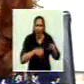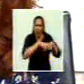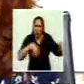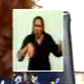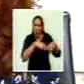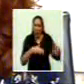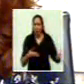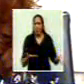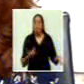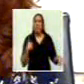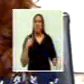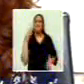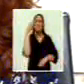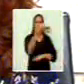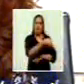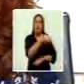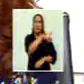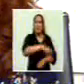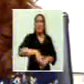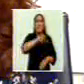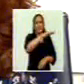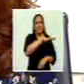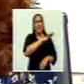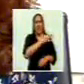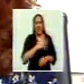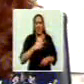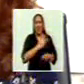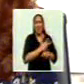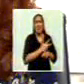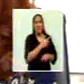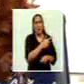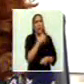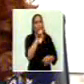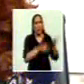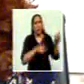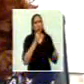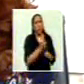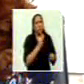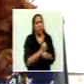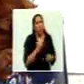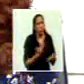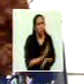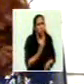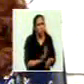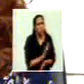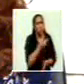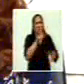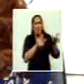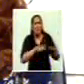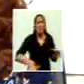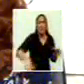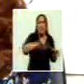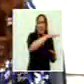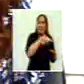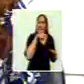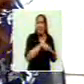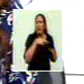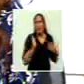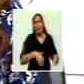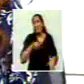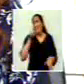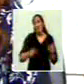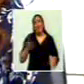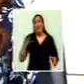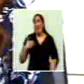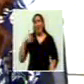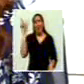Tercero, una ciudad que sufrió mucho, los trabajadores sufrieron mucho también, la población de Río Tercero, los argentinos,